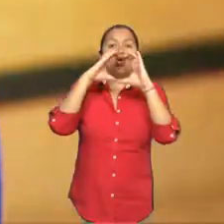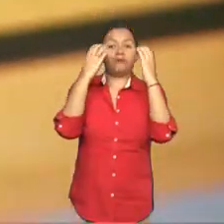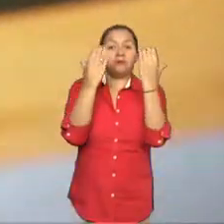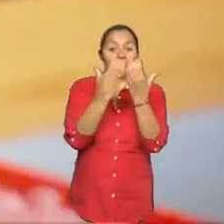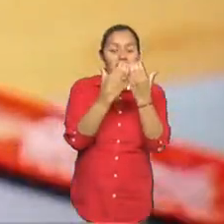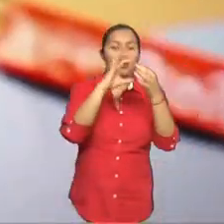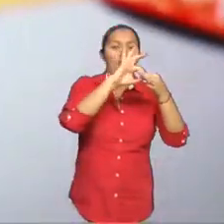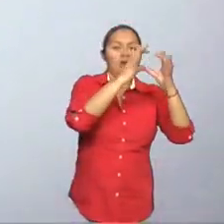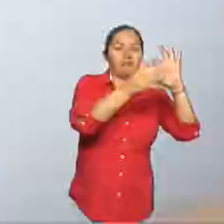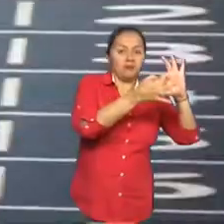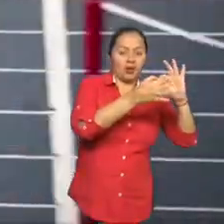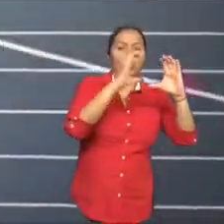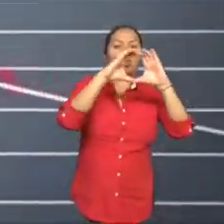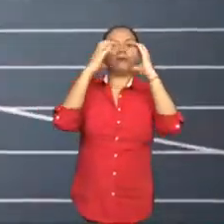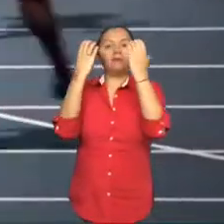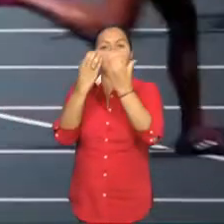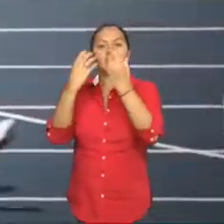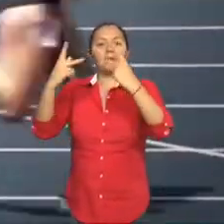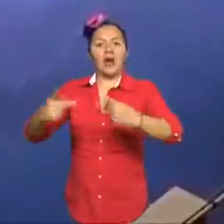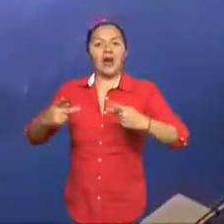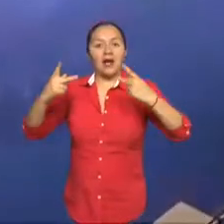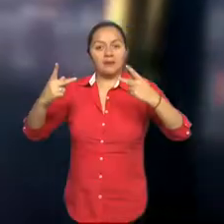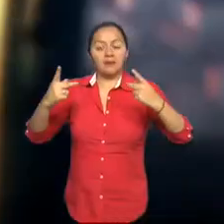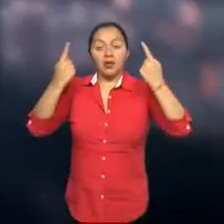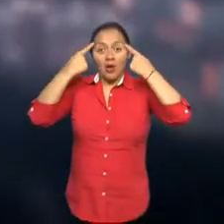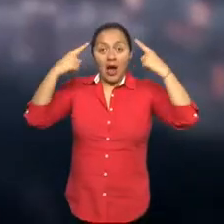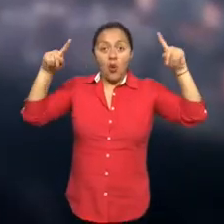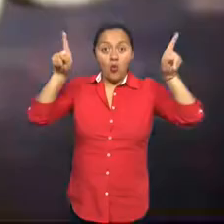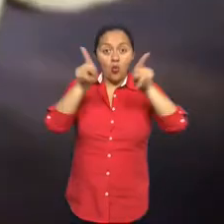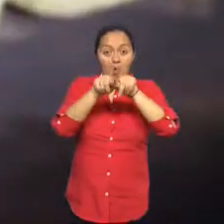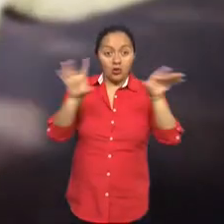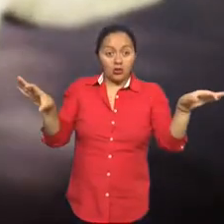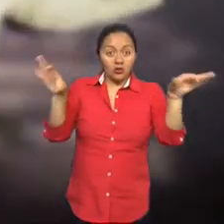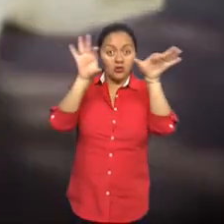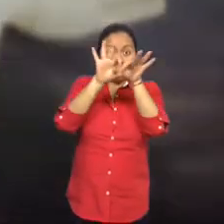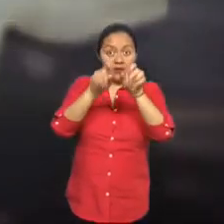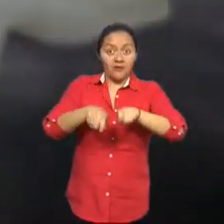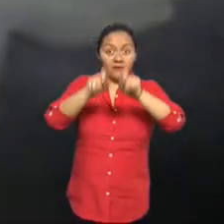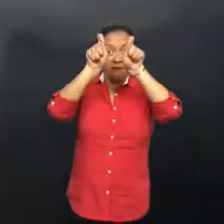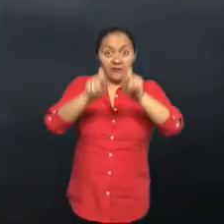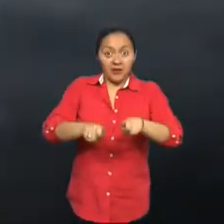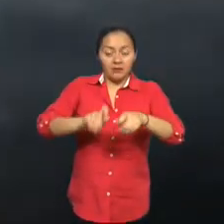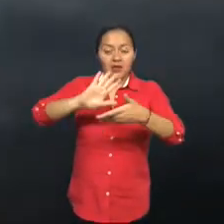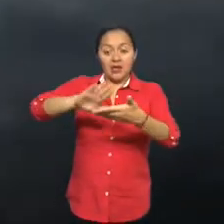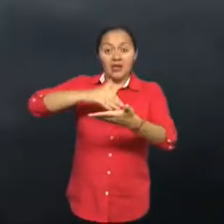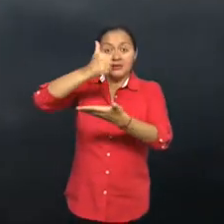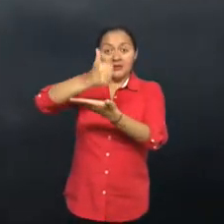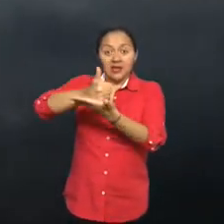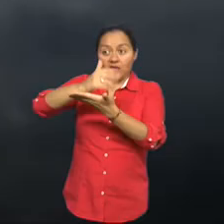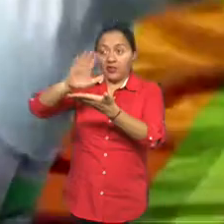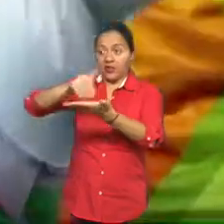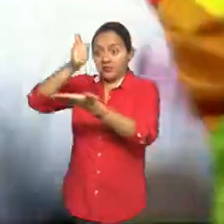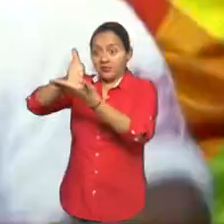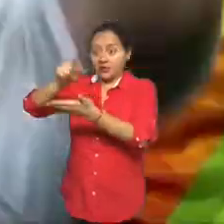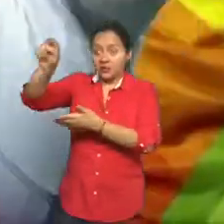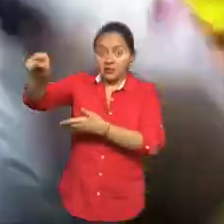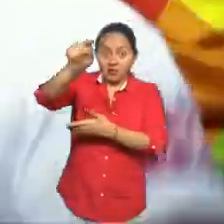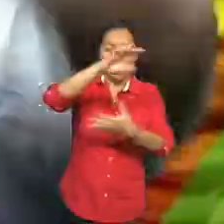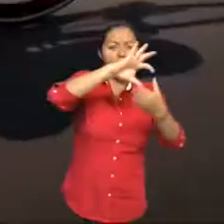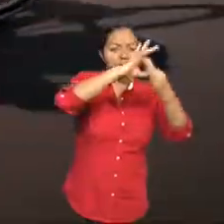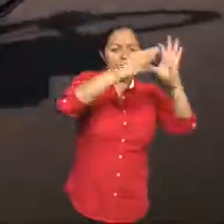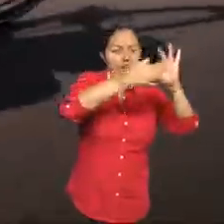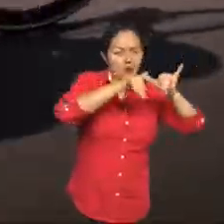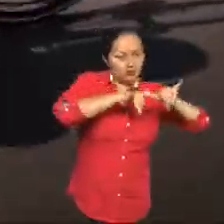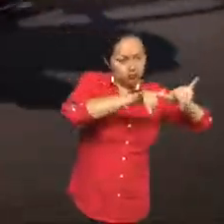Paralímpico Internacional firmaron un acuerdo para garantizar que las ciudades que fueran sede se comprometieran a organizar los Juegos Olímpicos y